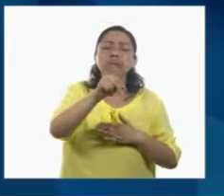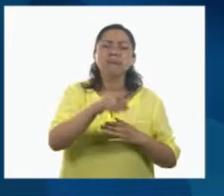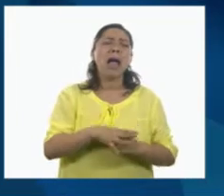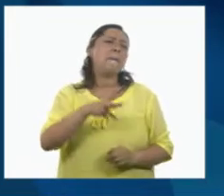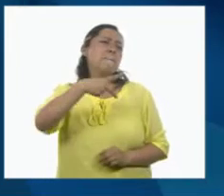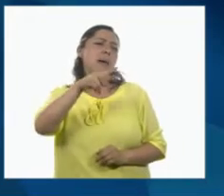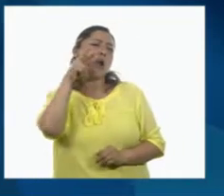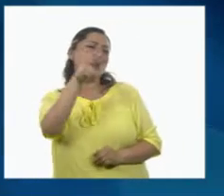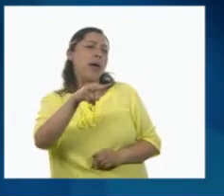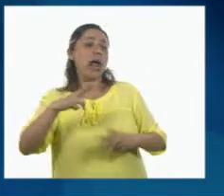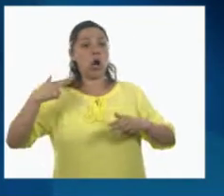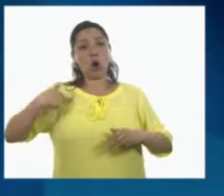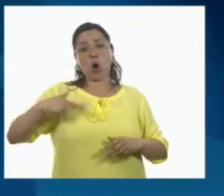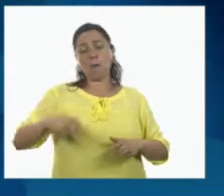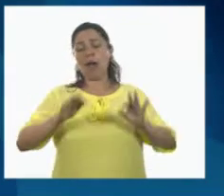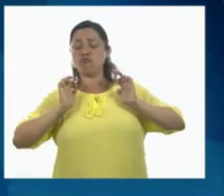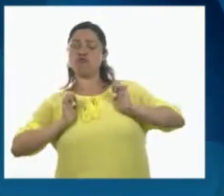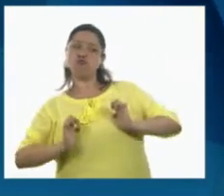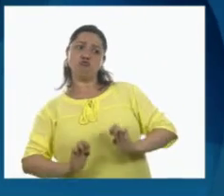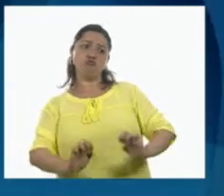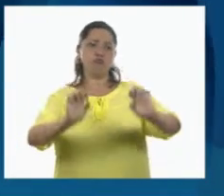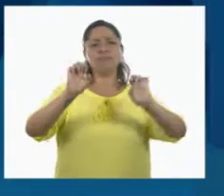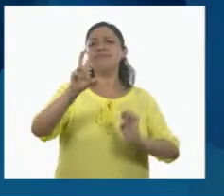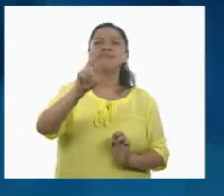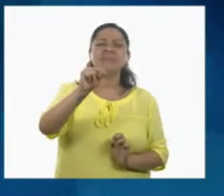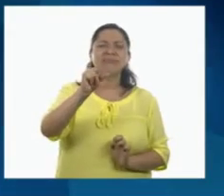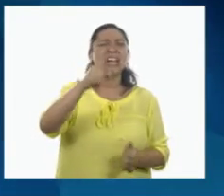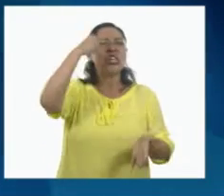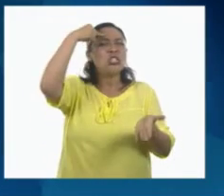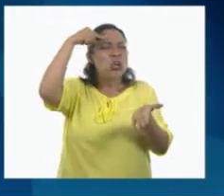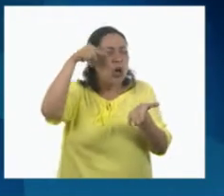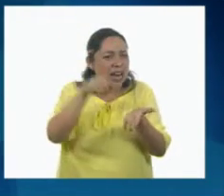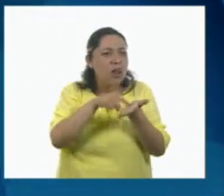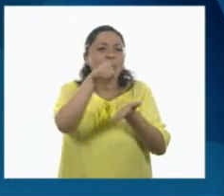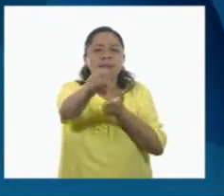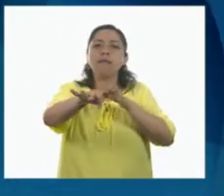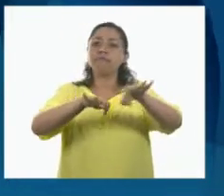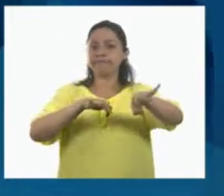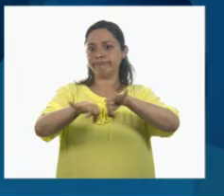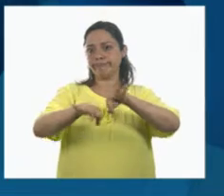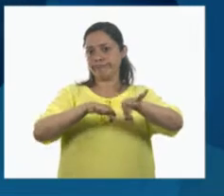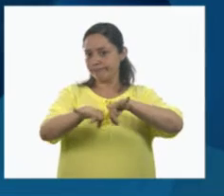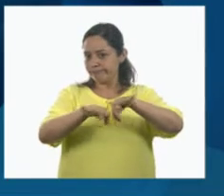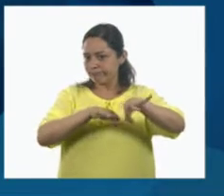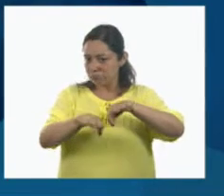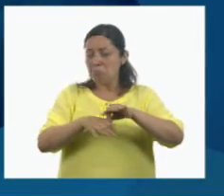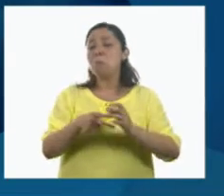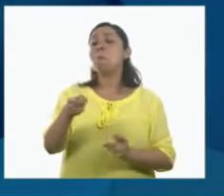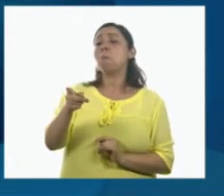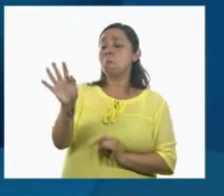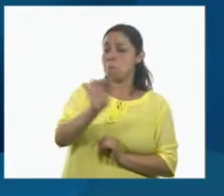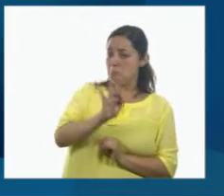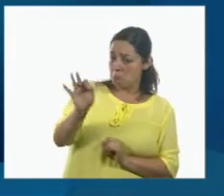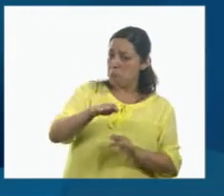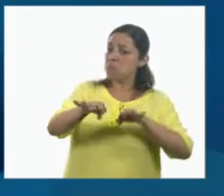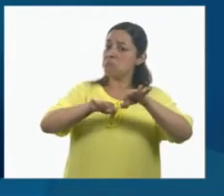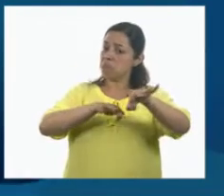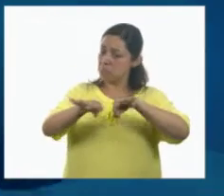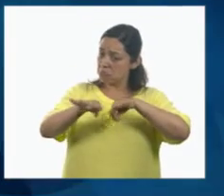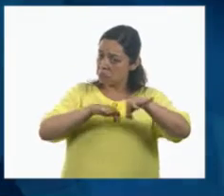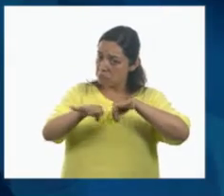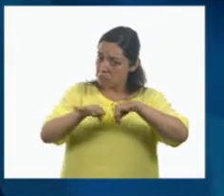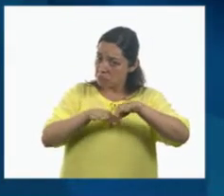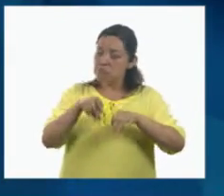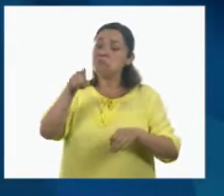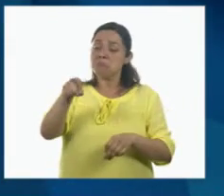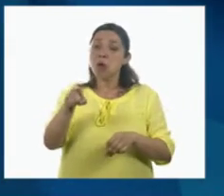tan elegante. No. Yo siento que son trabajadores. Podrían ser trabajadores, incluso ellos sí pueden